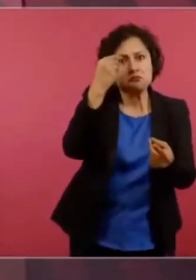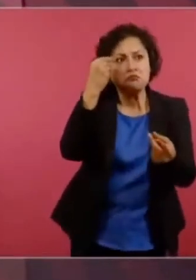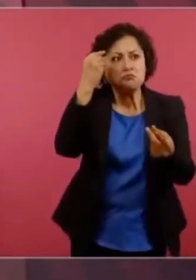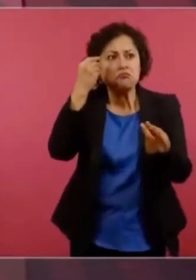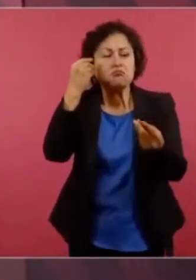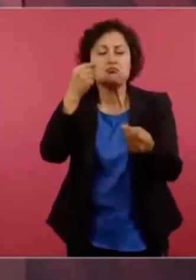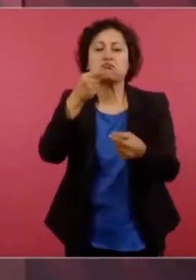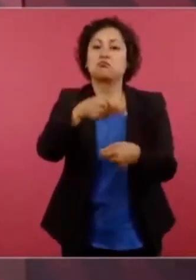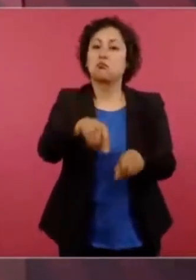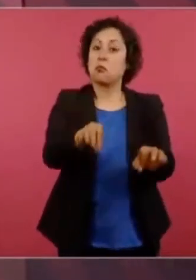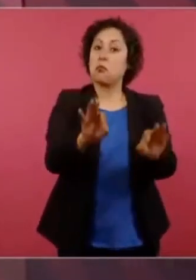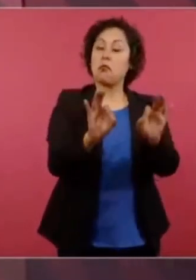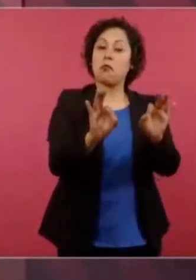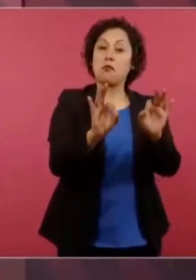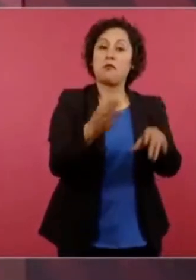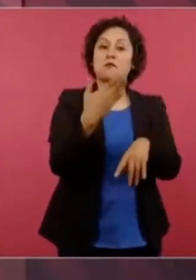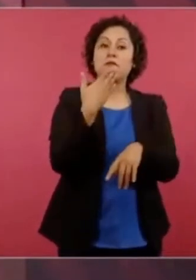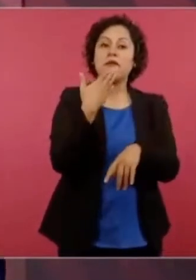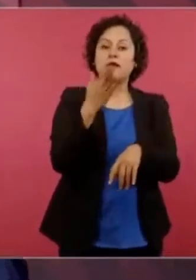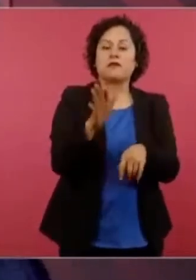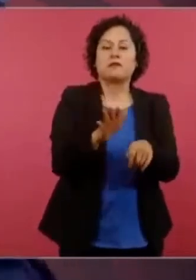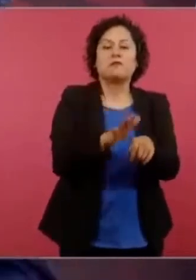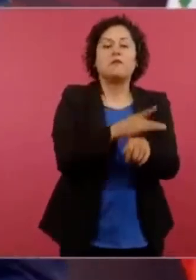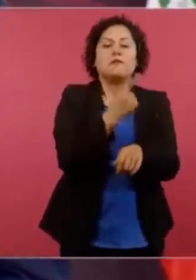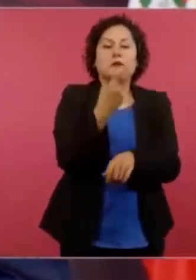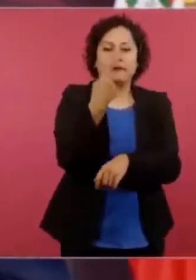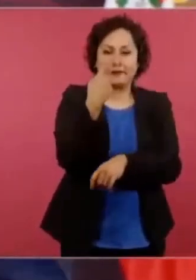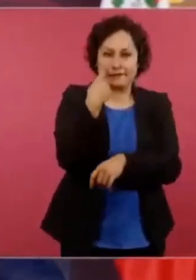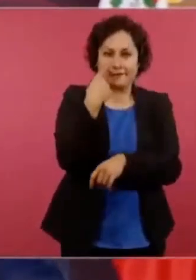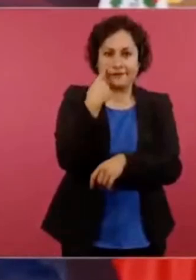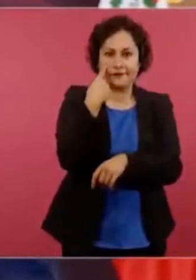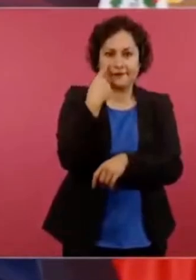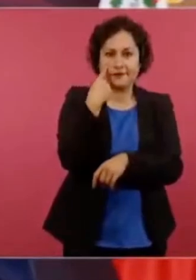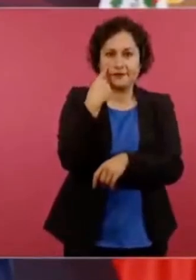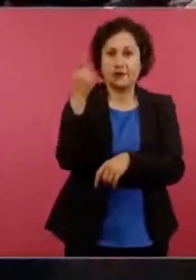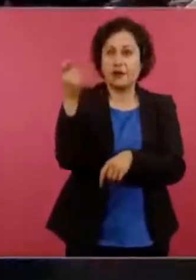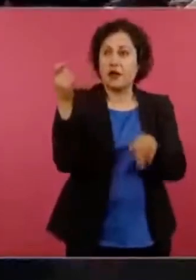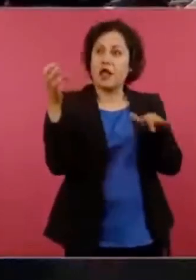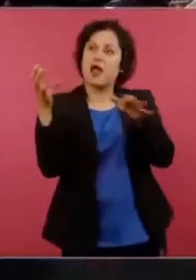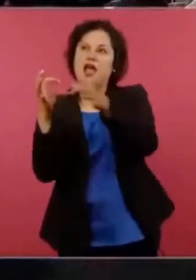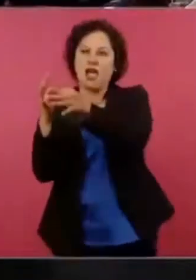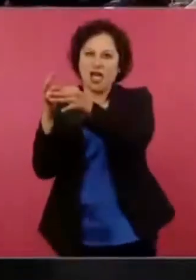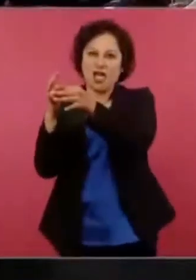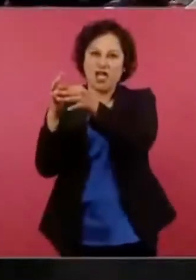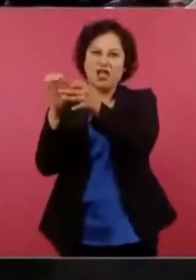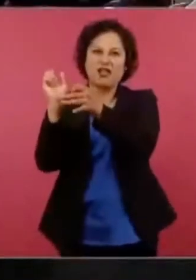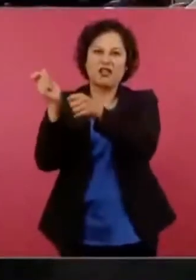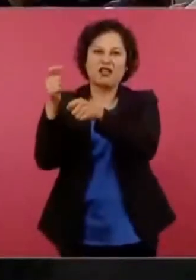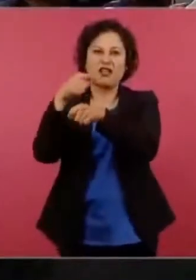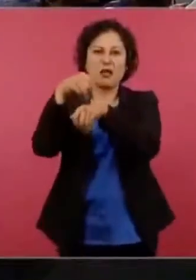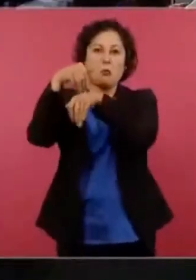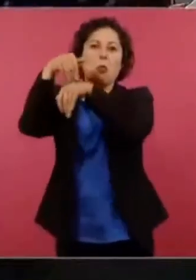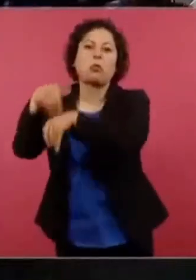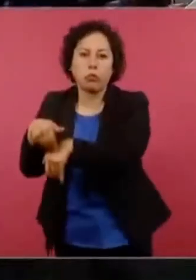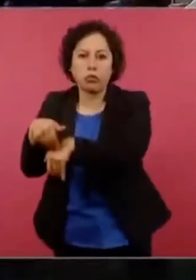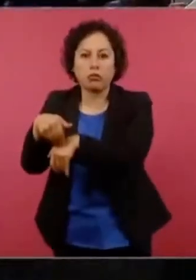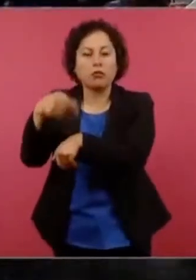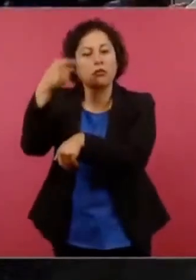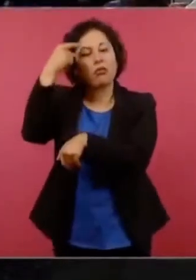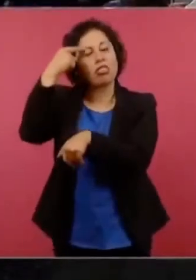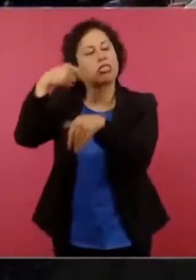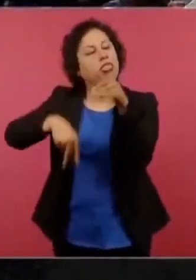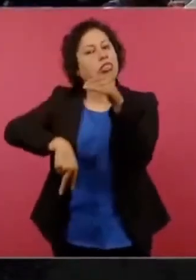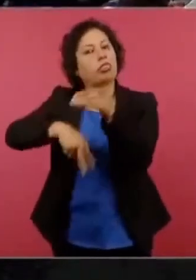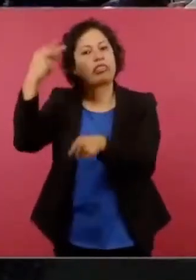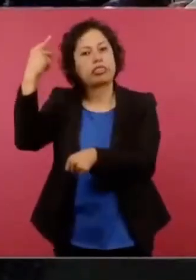se dedica o se entrega por entero a la mentira pierde la imaginación y el talento.